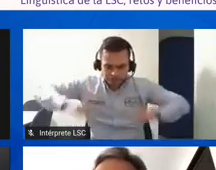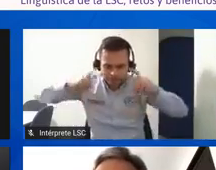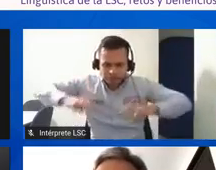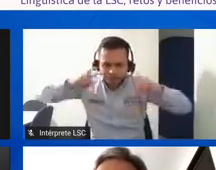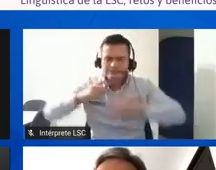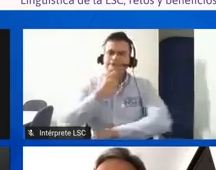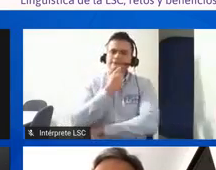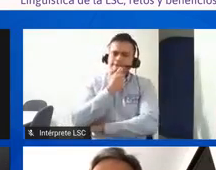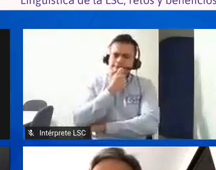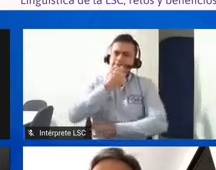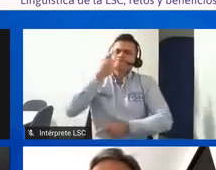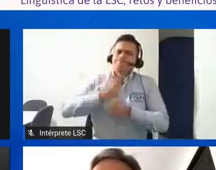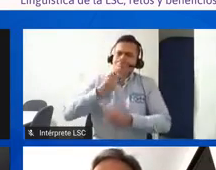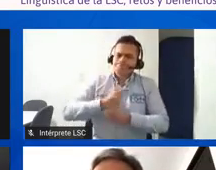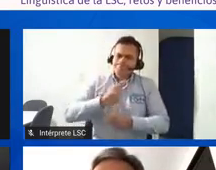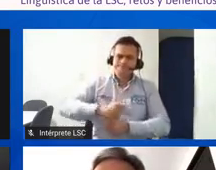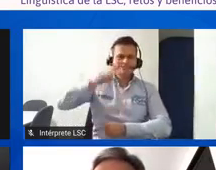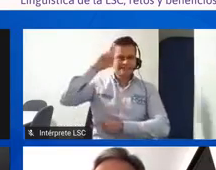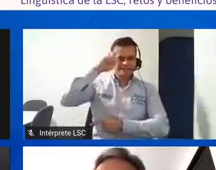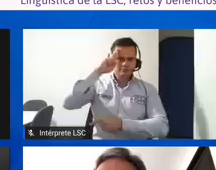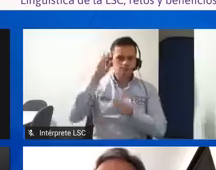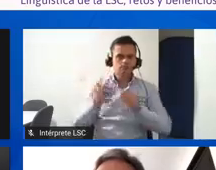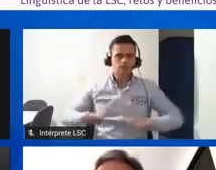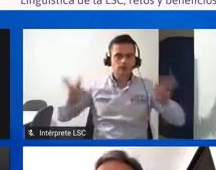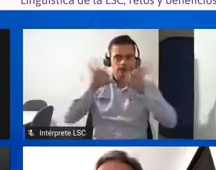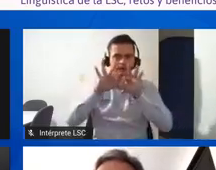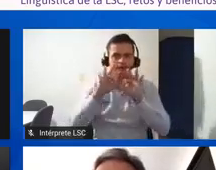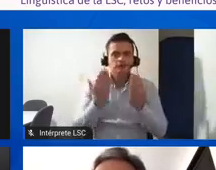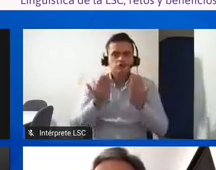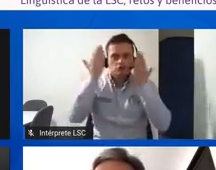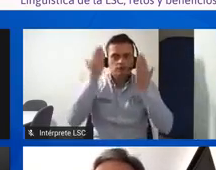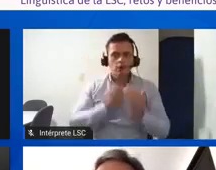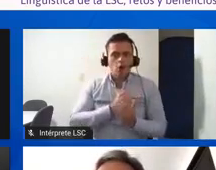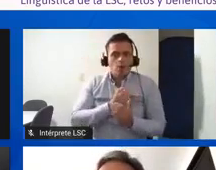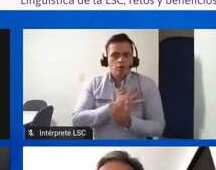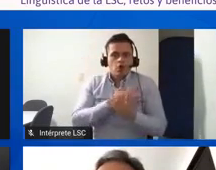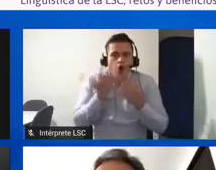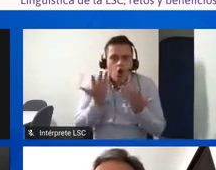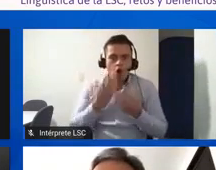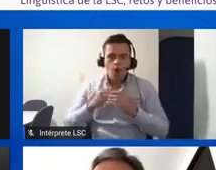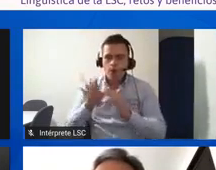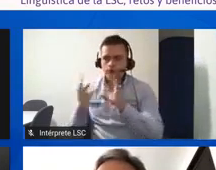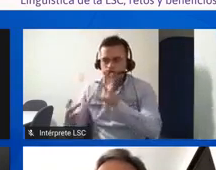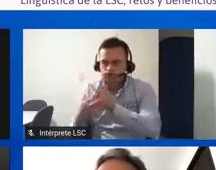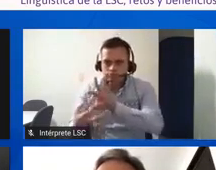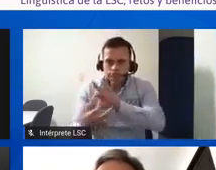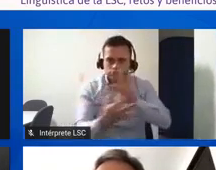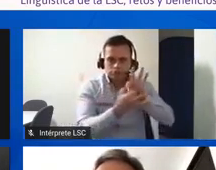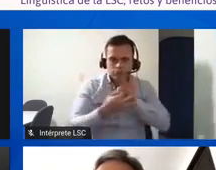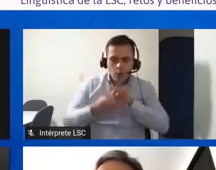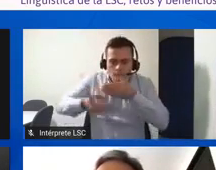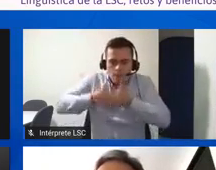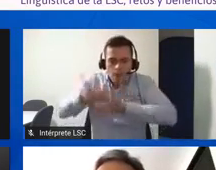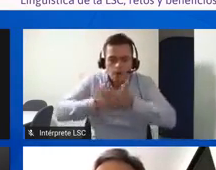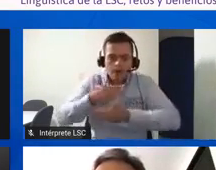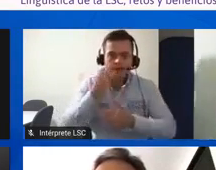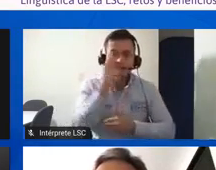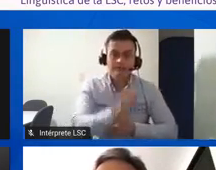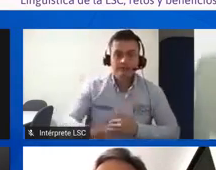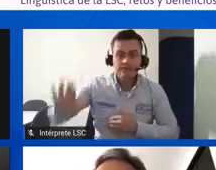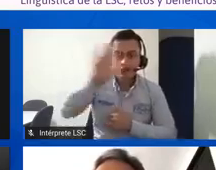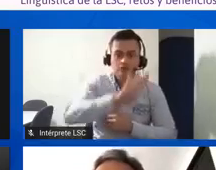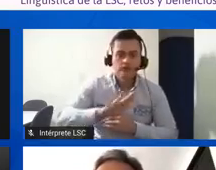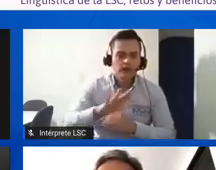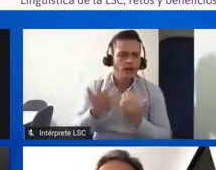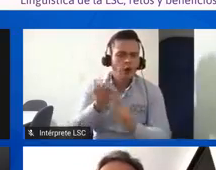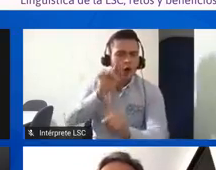una oportunidad para fortalecer la institucionalidad, los procesos a nivel nacional para que